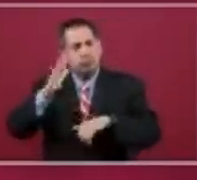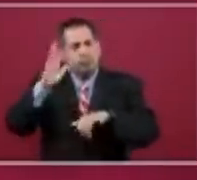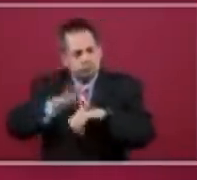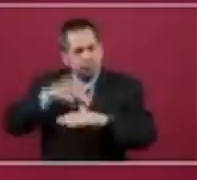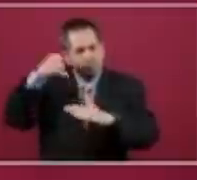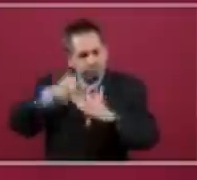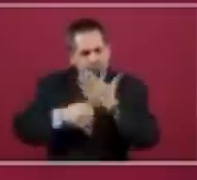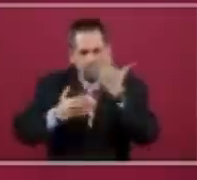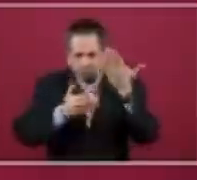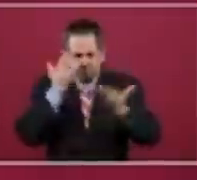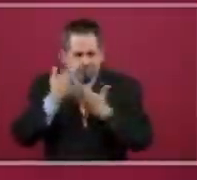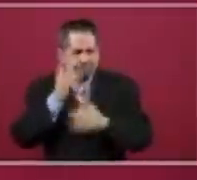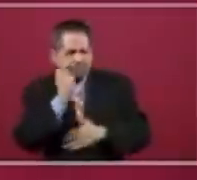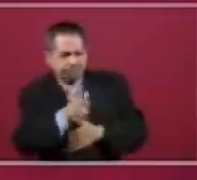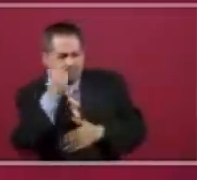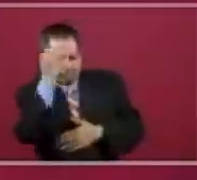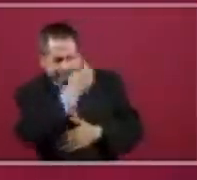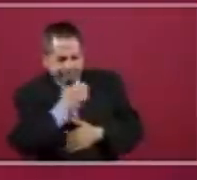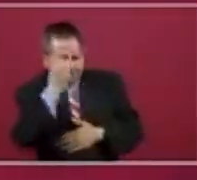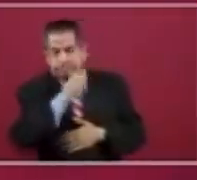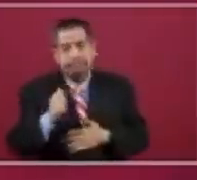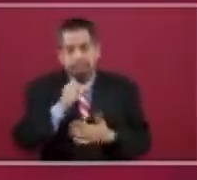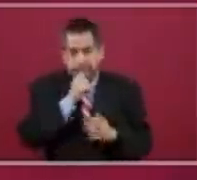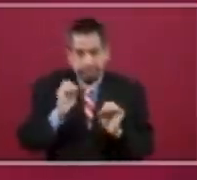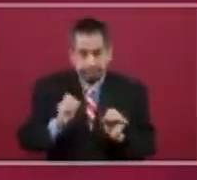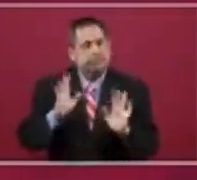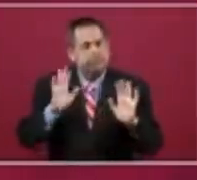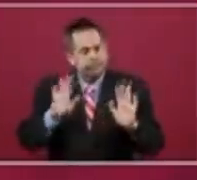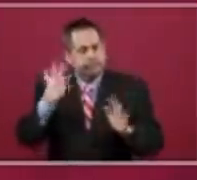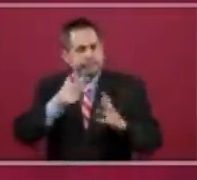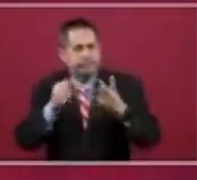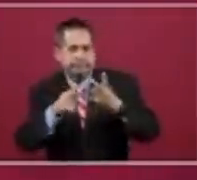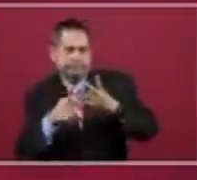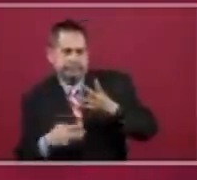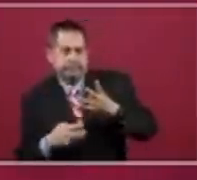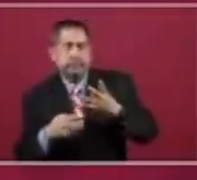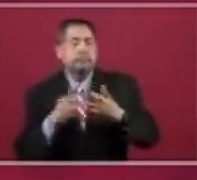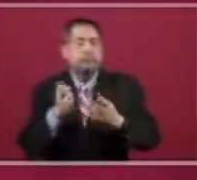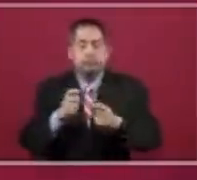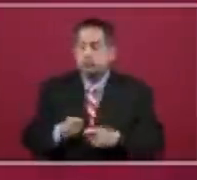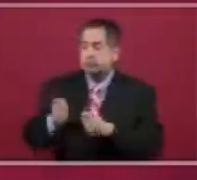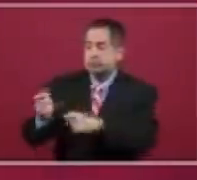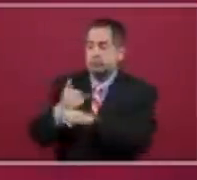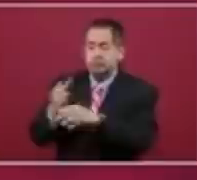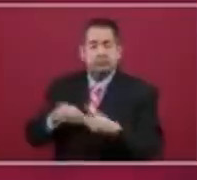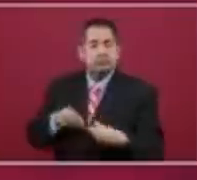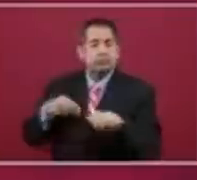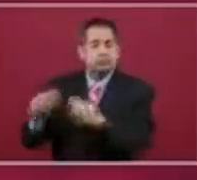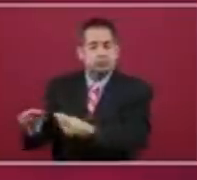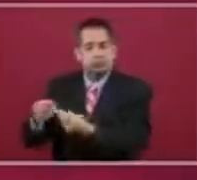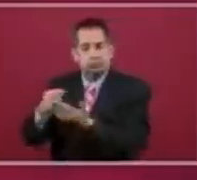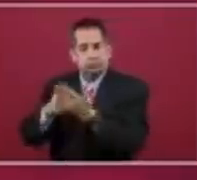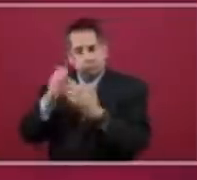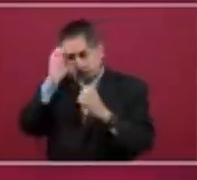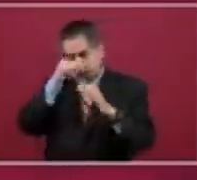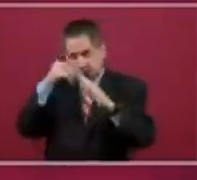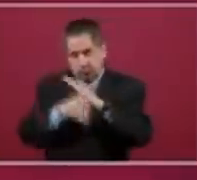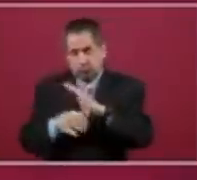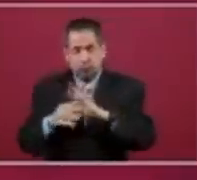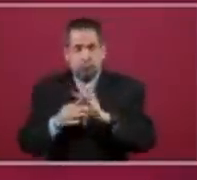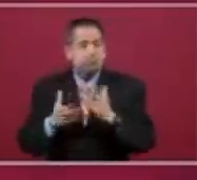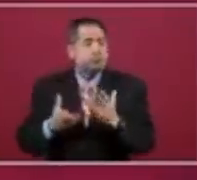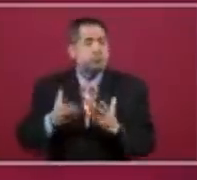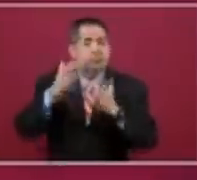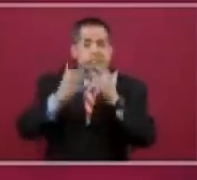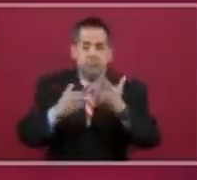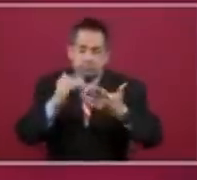relativos con los que aún no se cuenten, por lo que la entrega del informe técnico y científico está sujeta